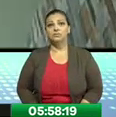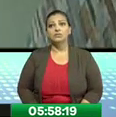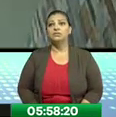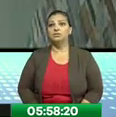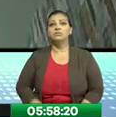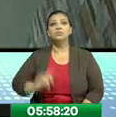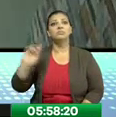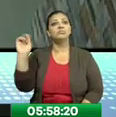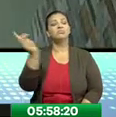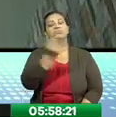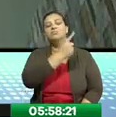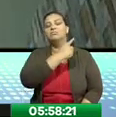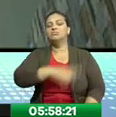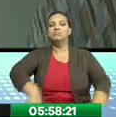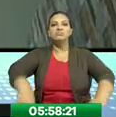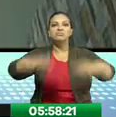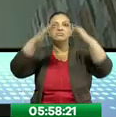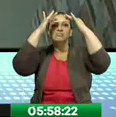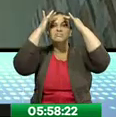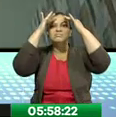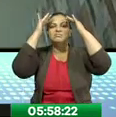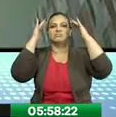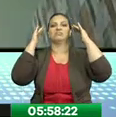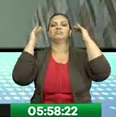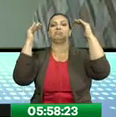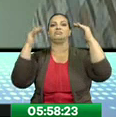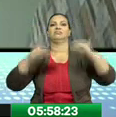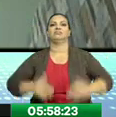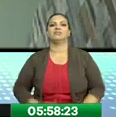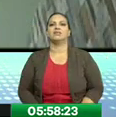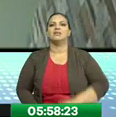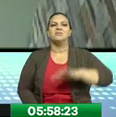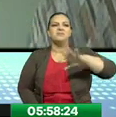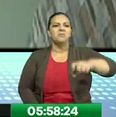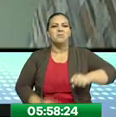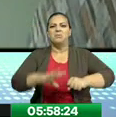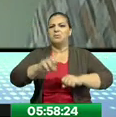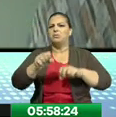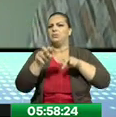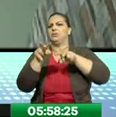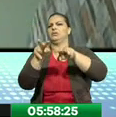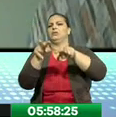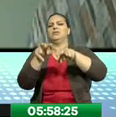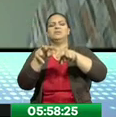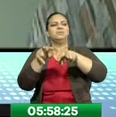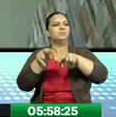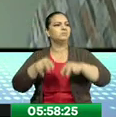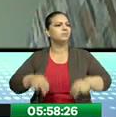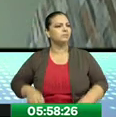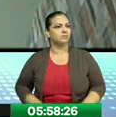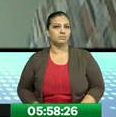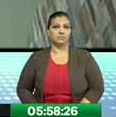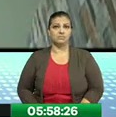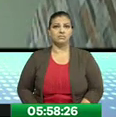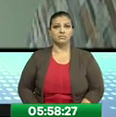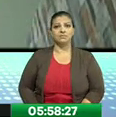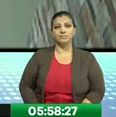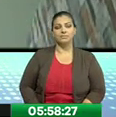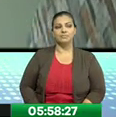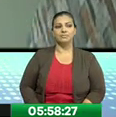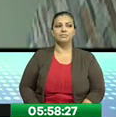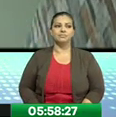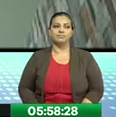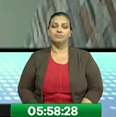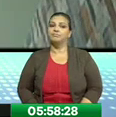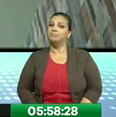Luis. Y vaya a tomar justicia por su propia mano y eso no está bien, pero no sabemos que cogen un pillo y qué. Pero la expresión, discúlpeme, y la